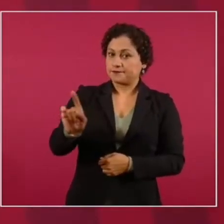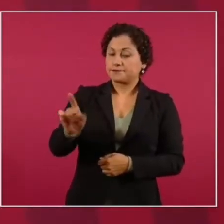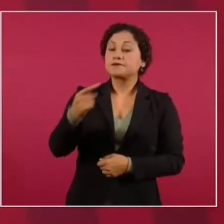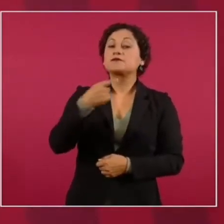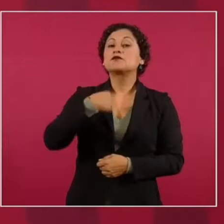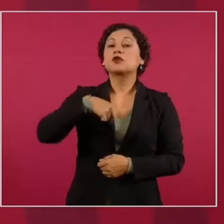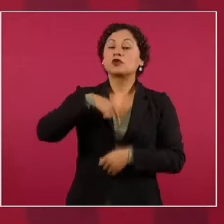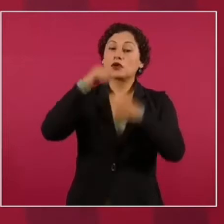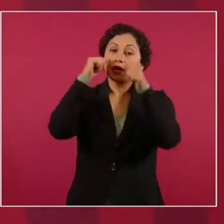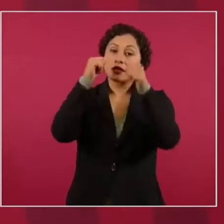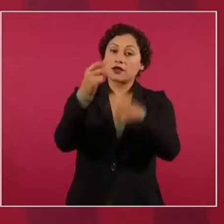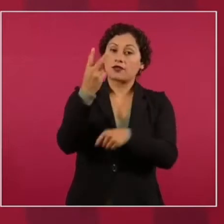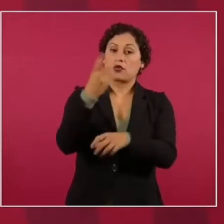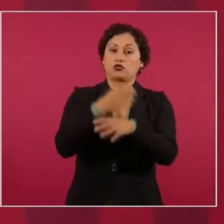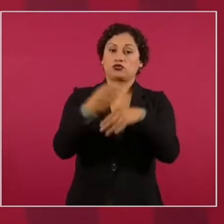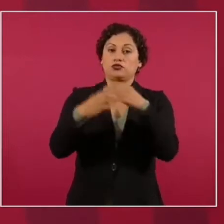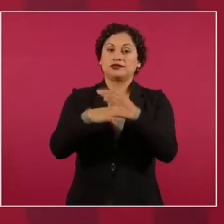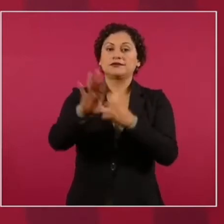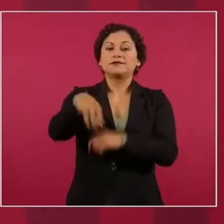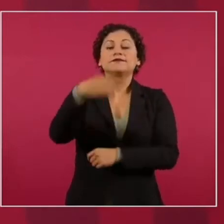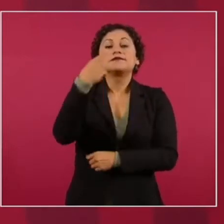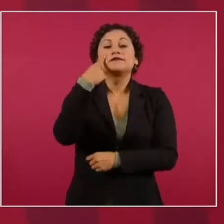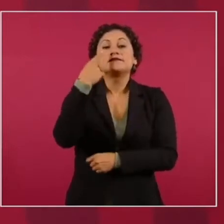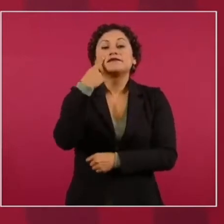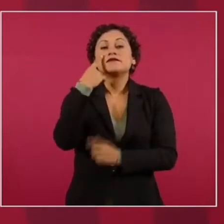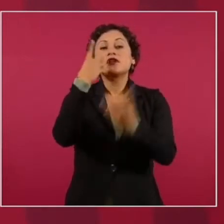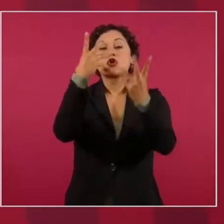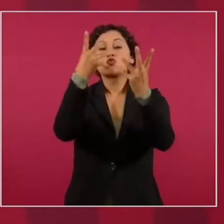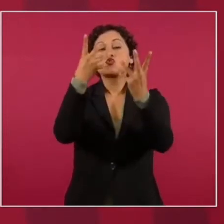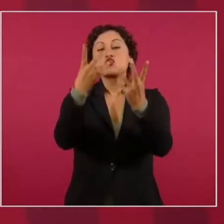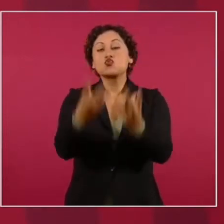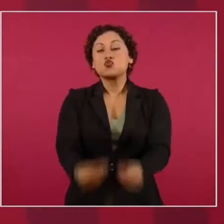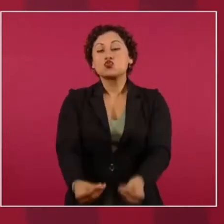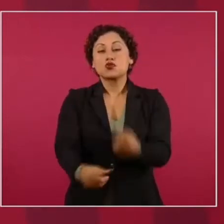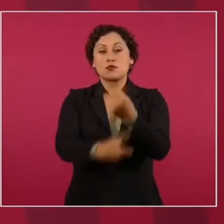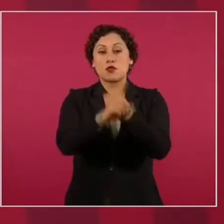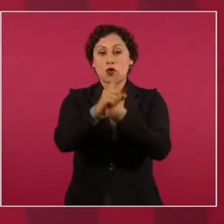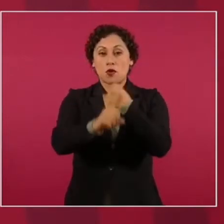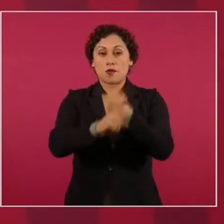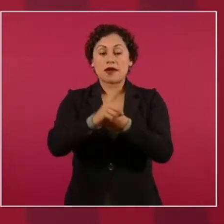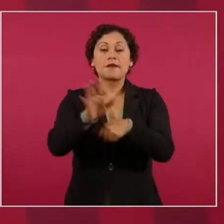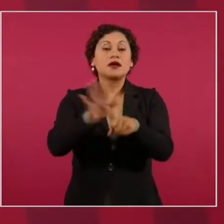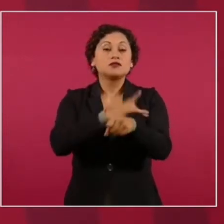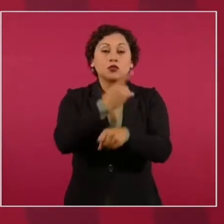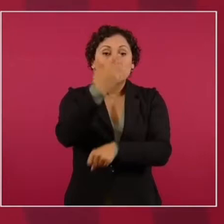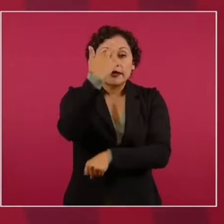miles de damnificados de la política neoliberal,